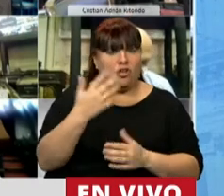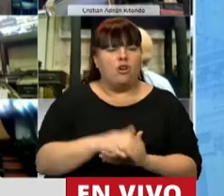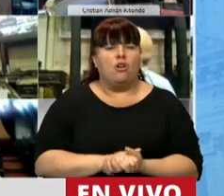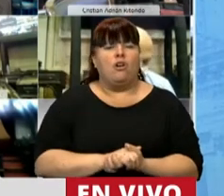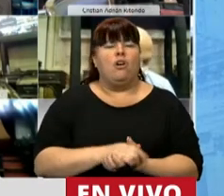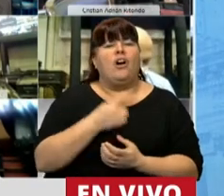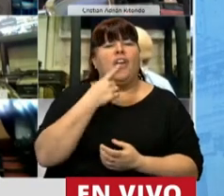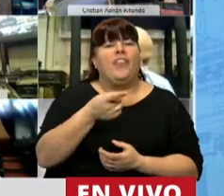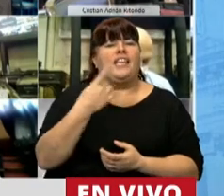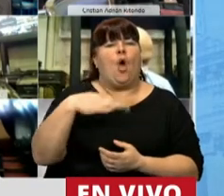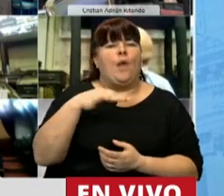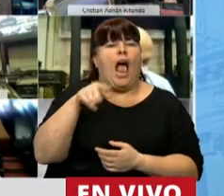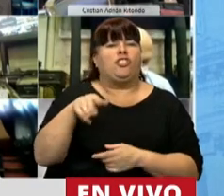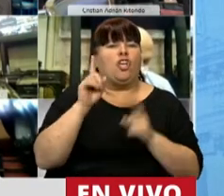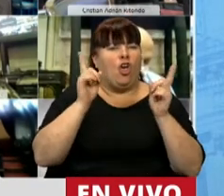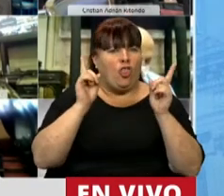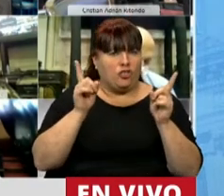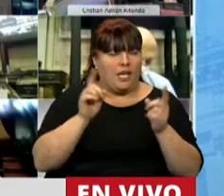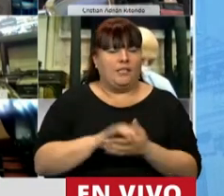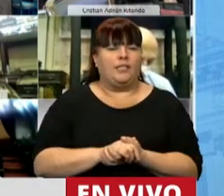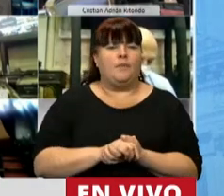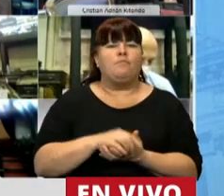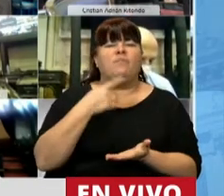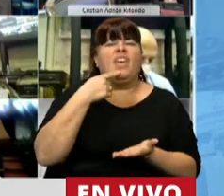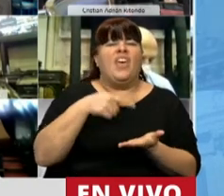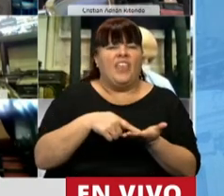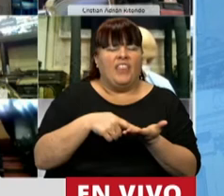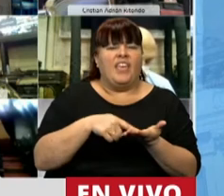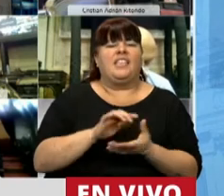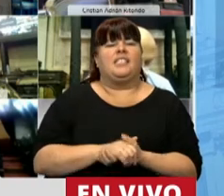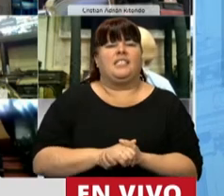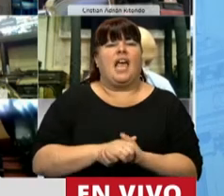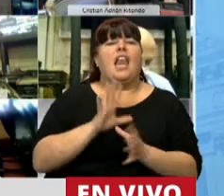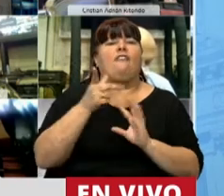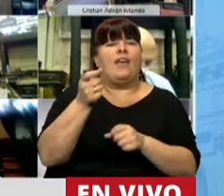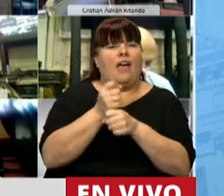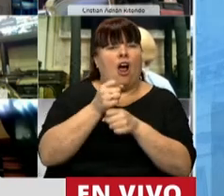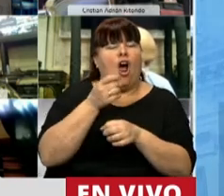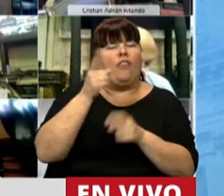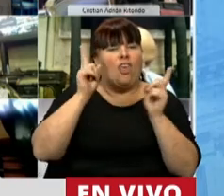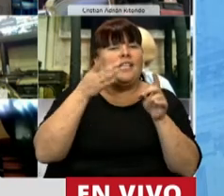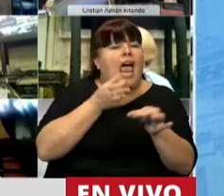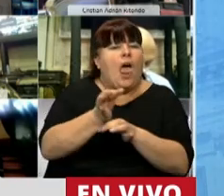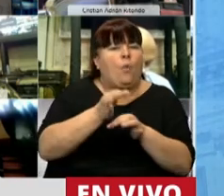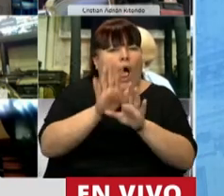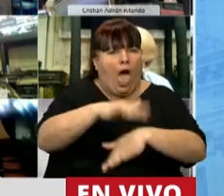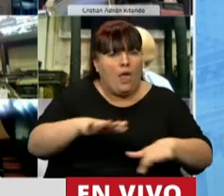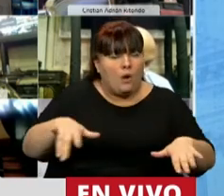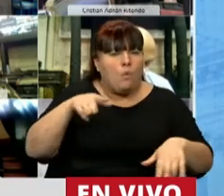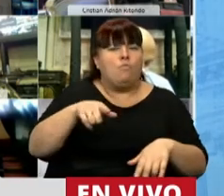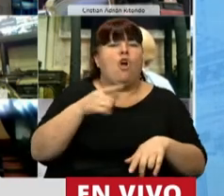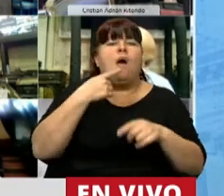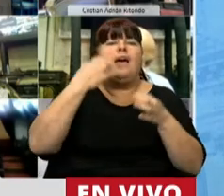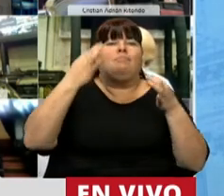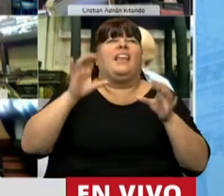nos hablaba de los deberes de los docentes, diciendo que la función del docente es educar a los alumnos en los